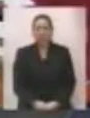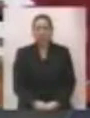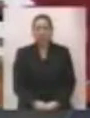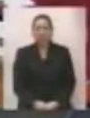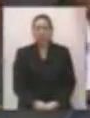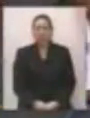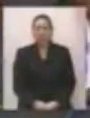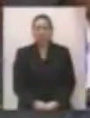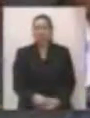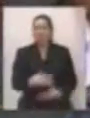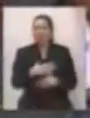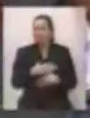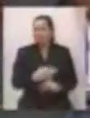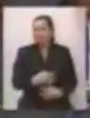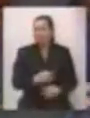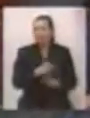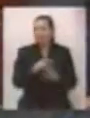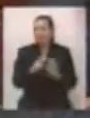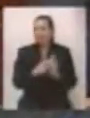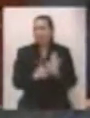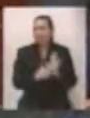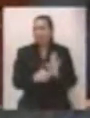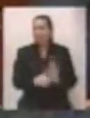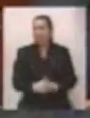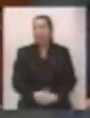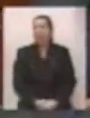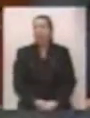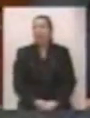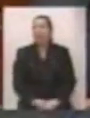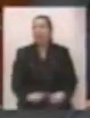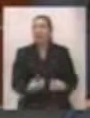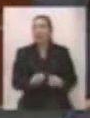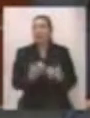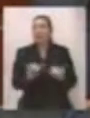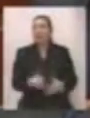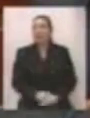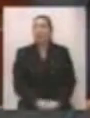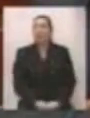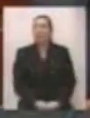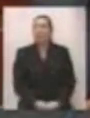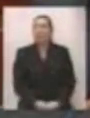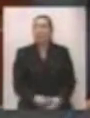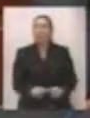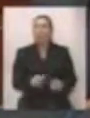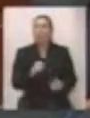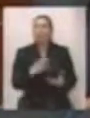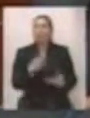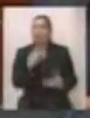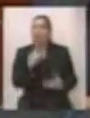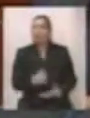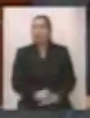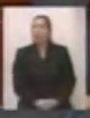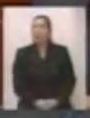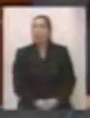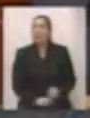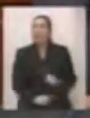En realidad me parece muy interesante el proyecto de ley que se ha presentado, que estamos discutiendo el día de hoy. Sin embargo, yo quisiera hacer alusión